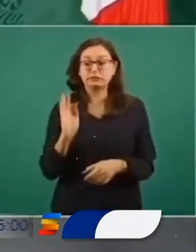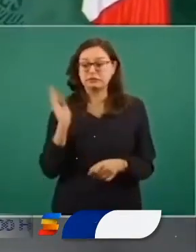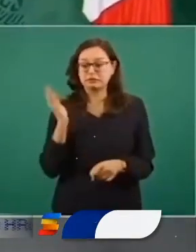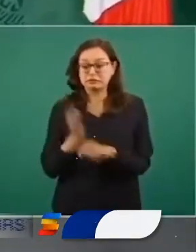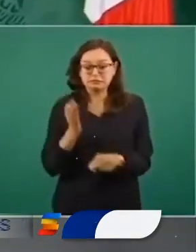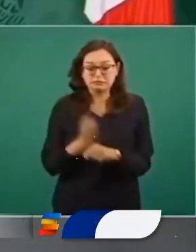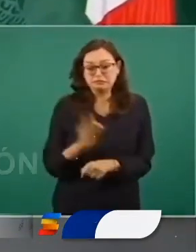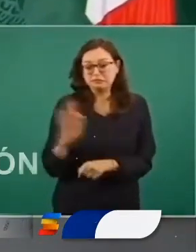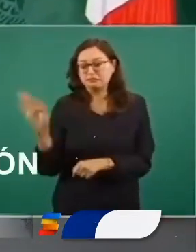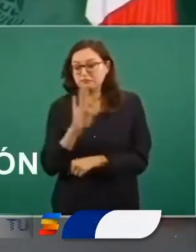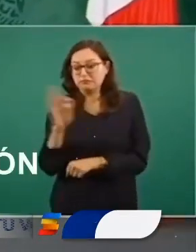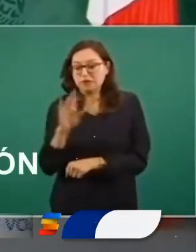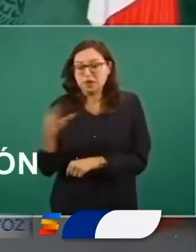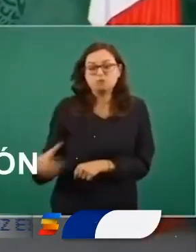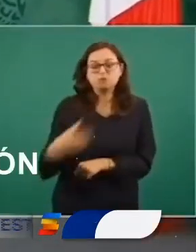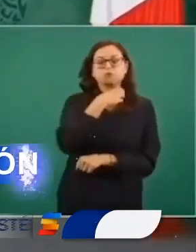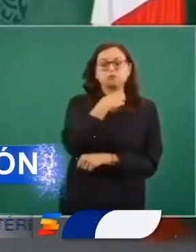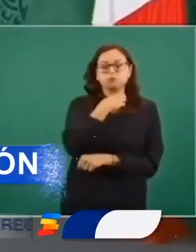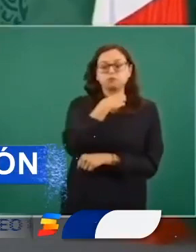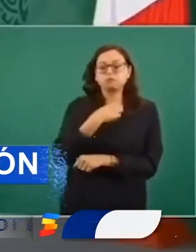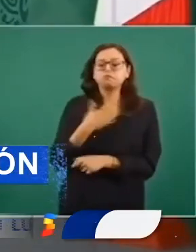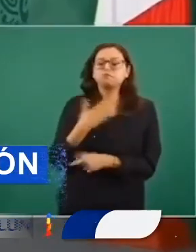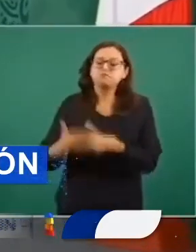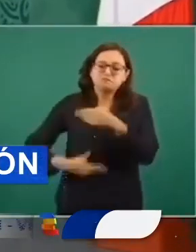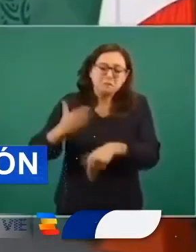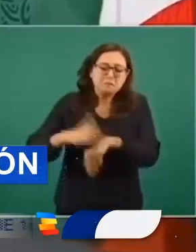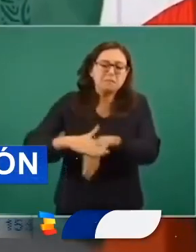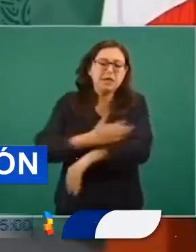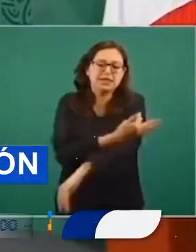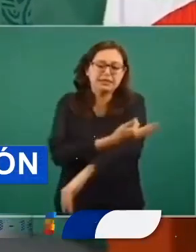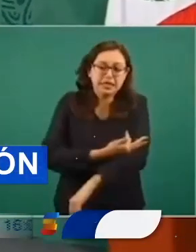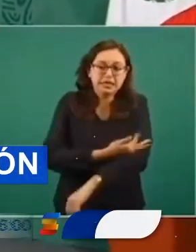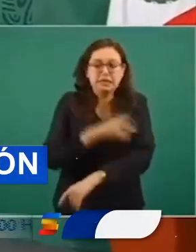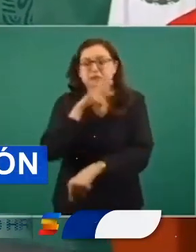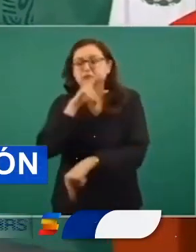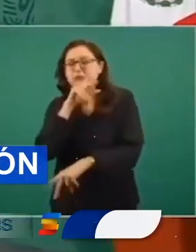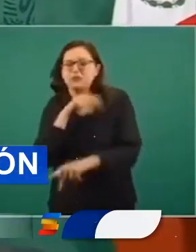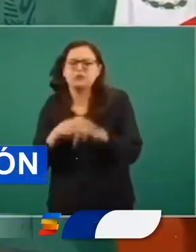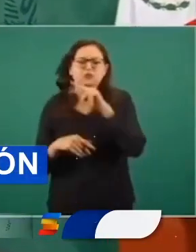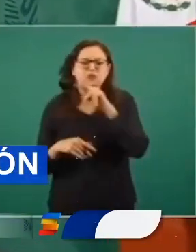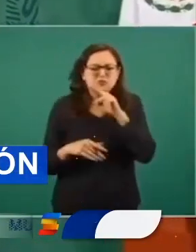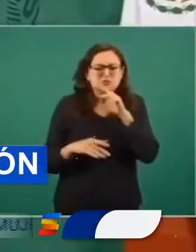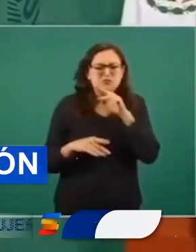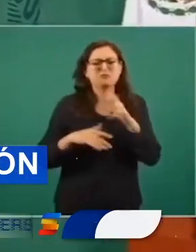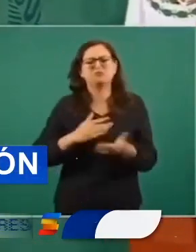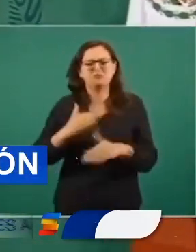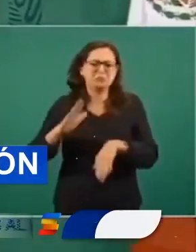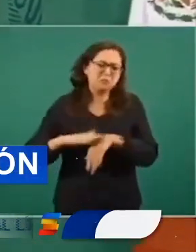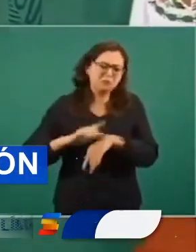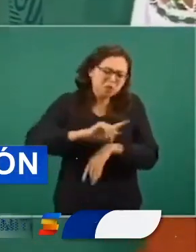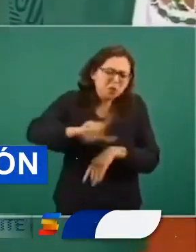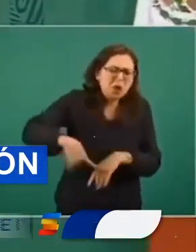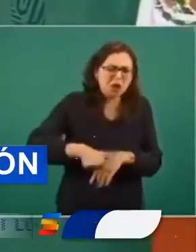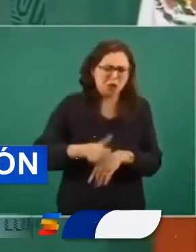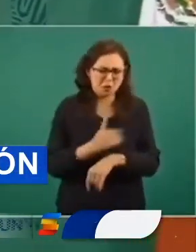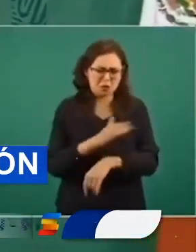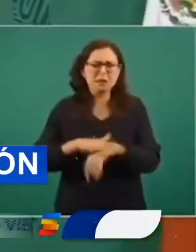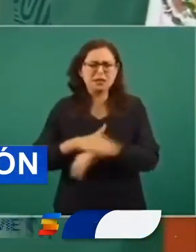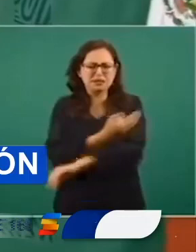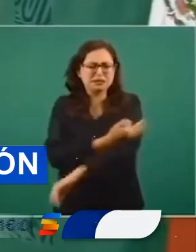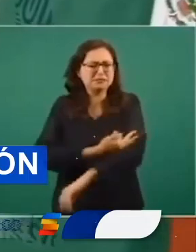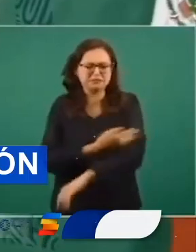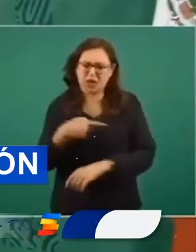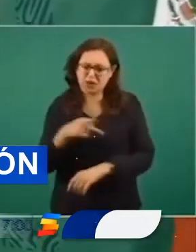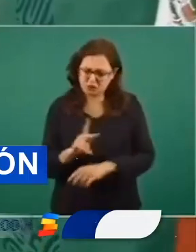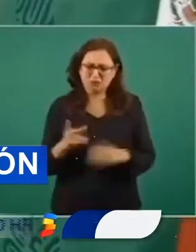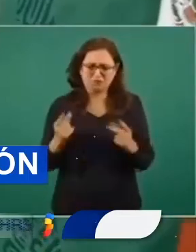seguramente estarán vigilando que esto no ocurra. Si le llega a ocurrir, no se angustie, inténtelo de nuevo y